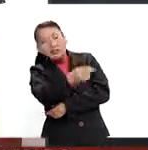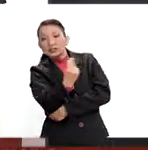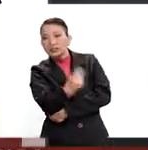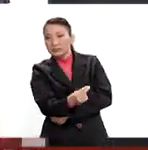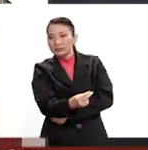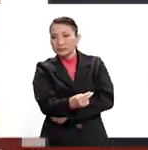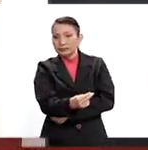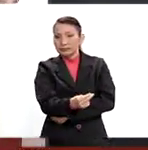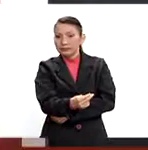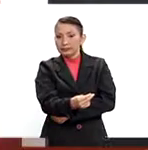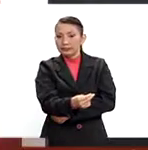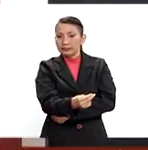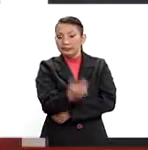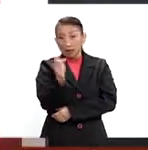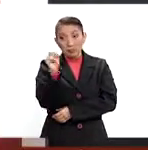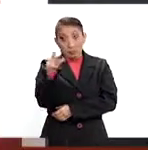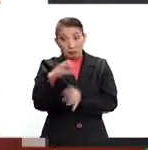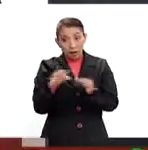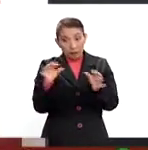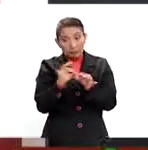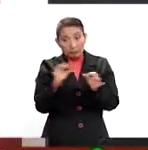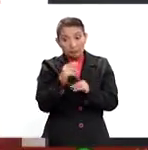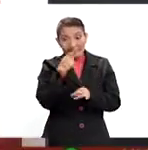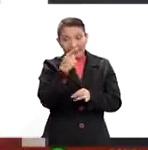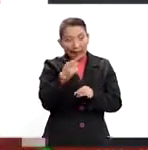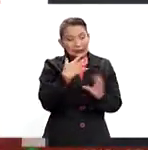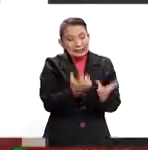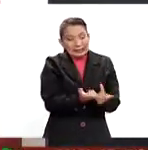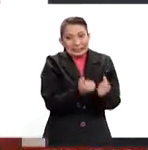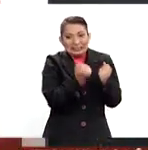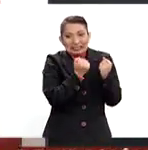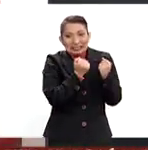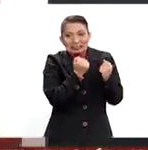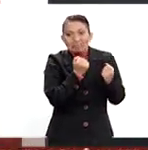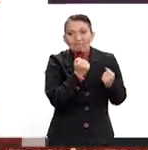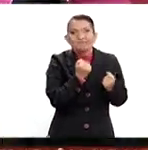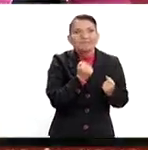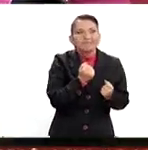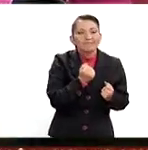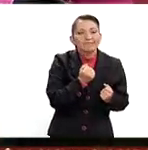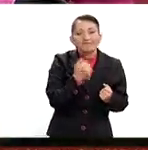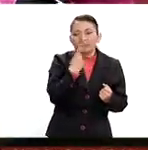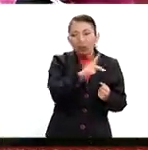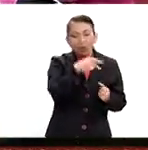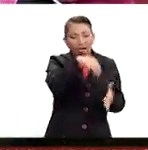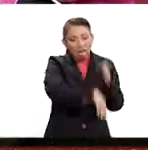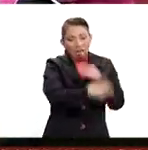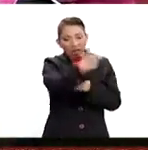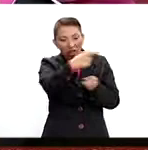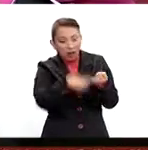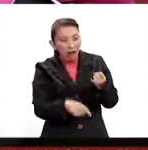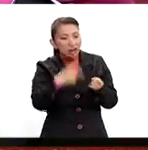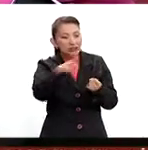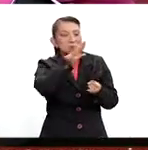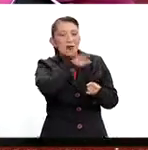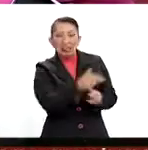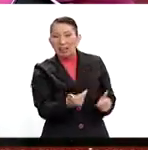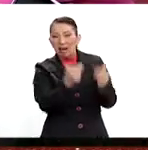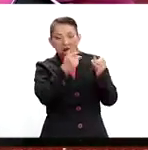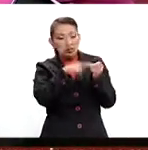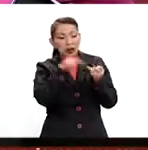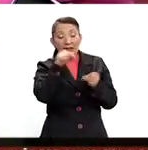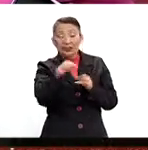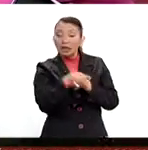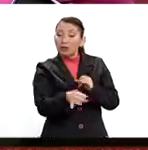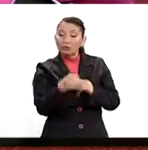nombre. Y parte de la explicación que lo salva a él de sus fracasos financieros, de los malos negocios, es